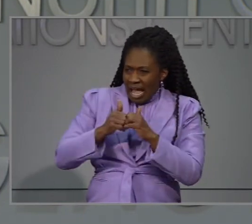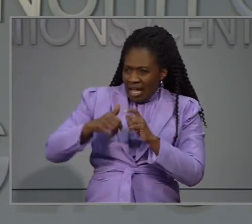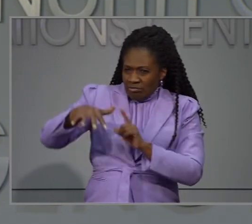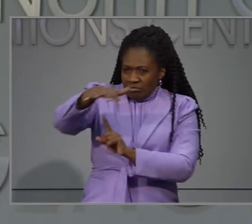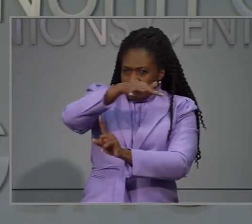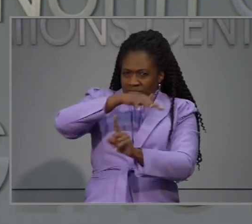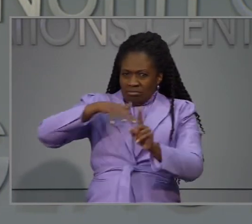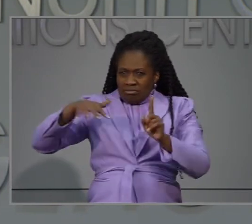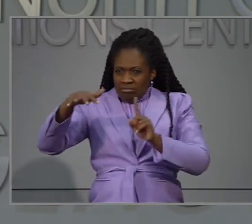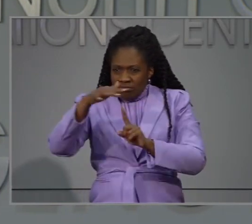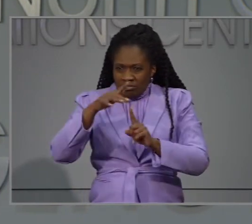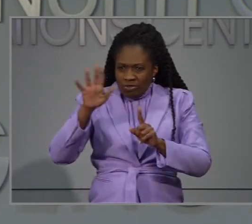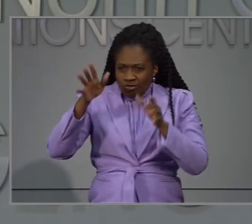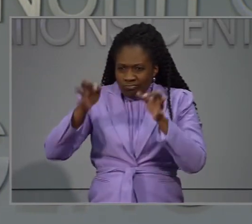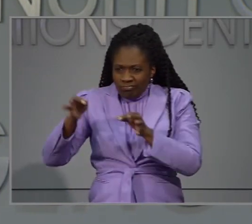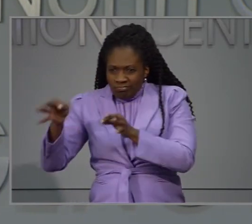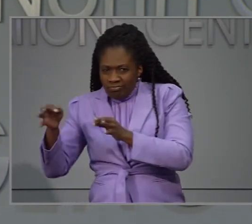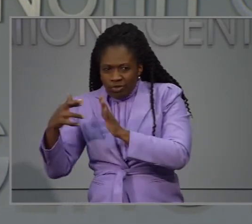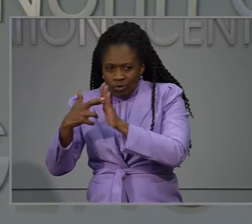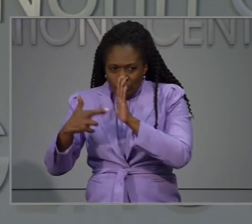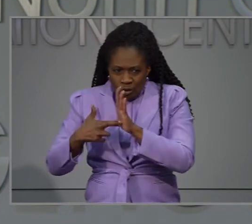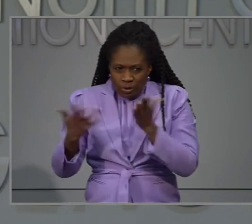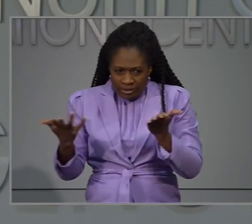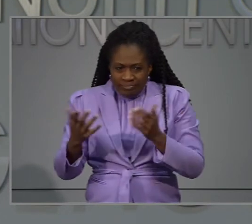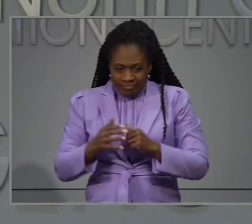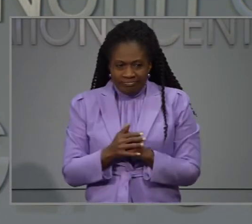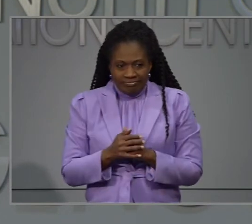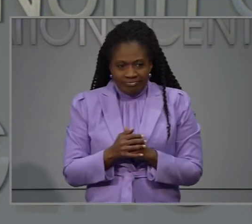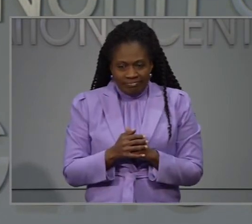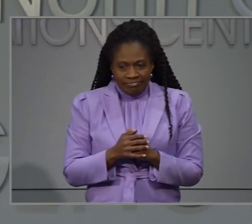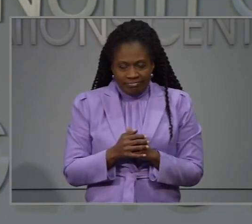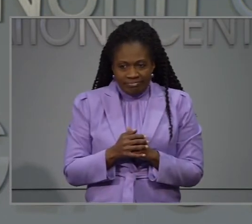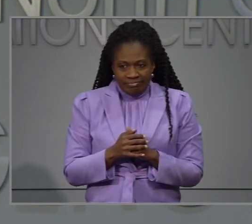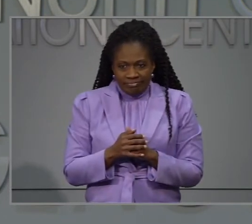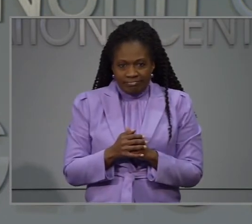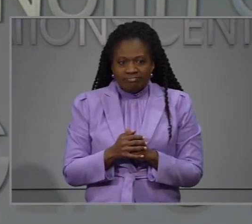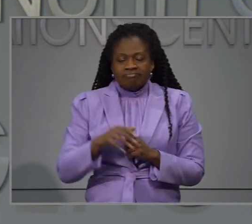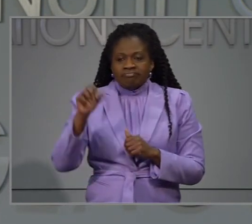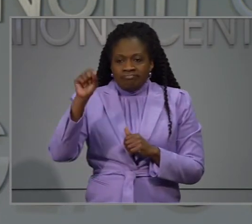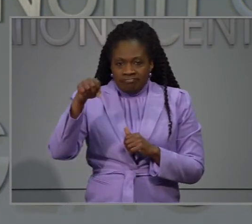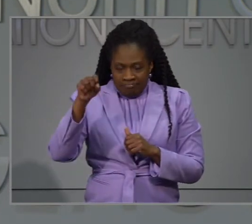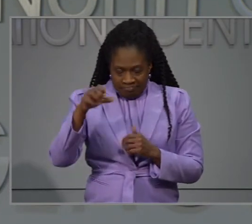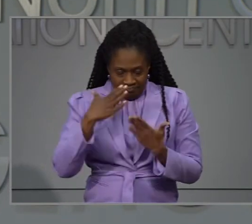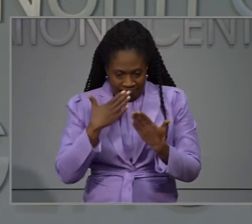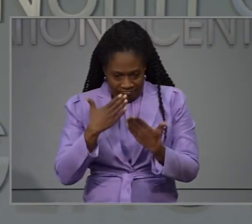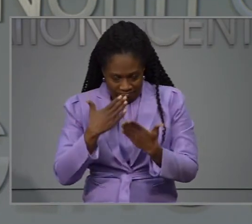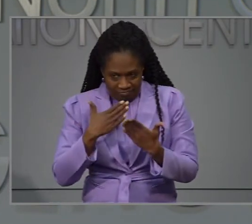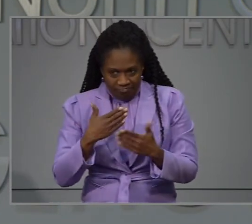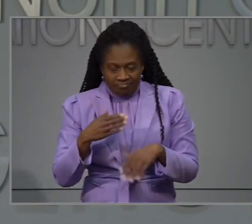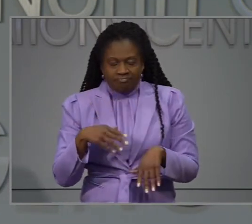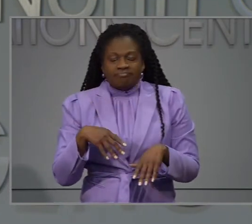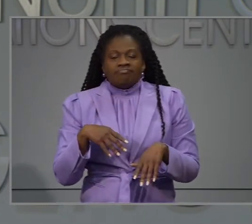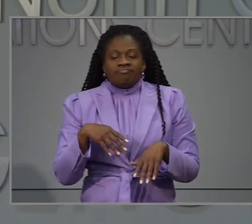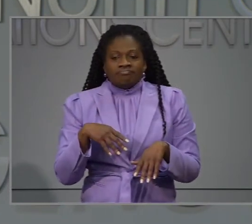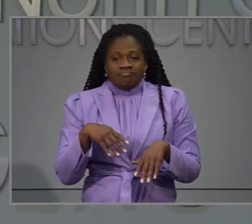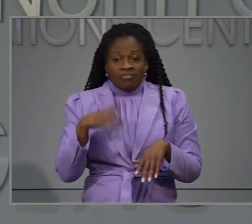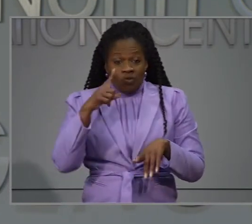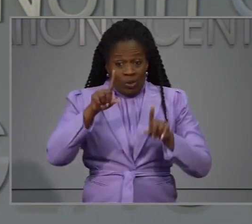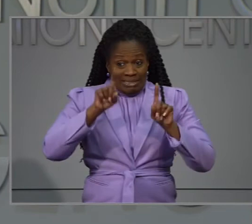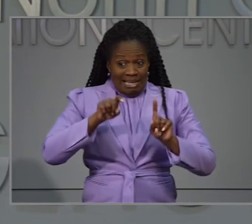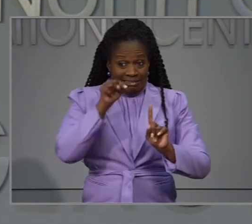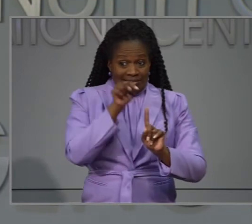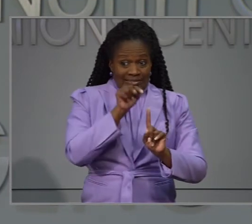locales y también nos puede dar también la idea de las agrupaciones religiosas y